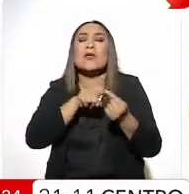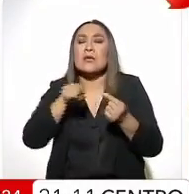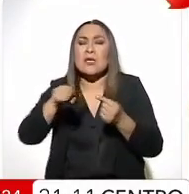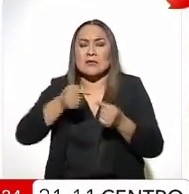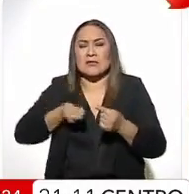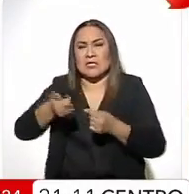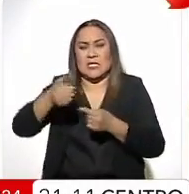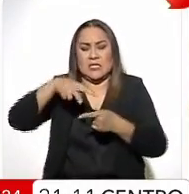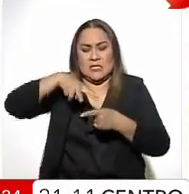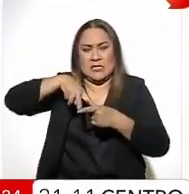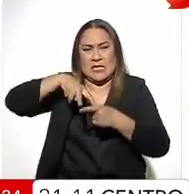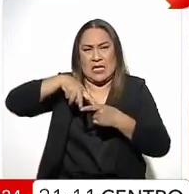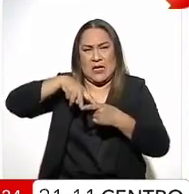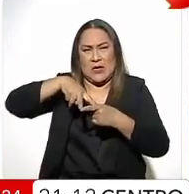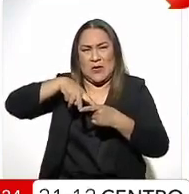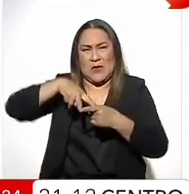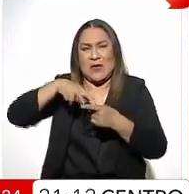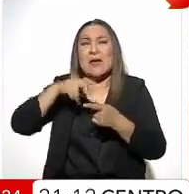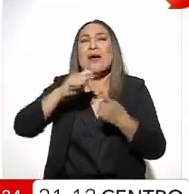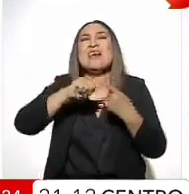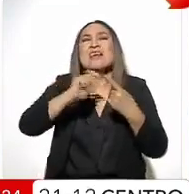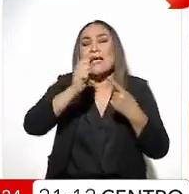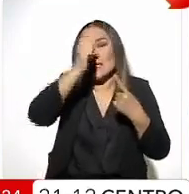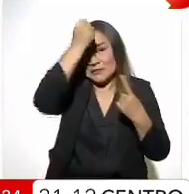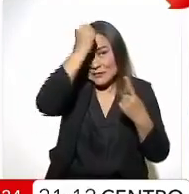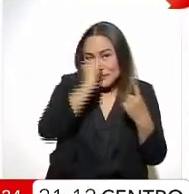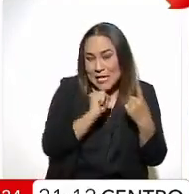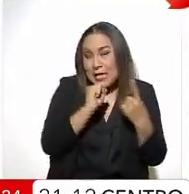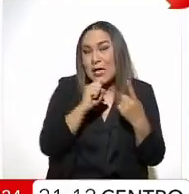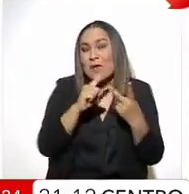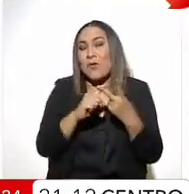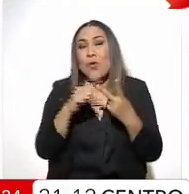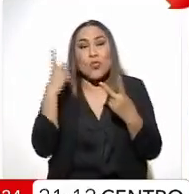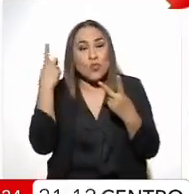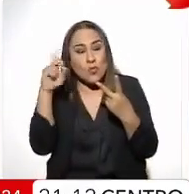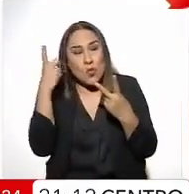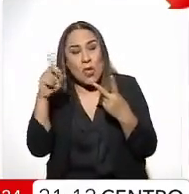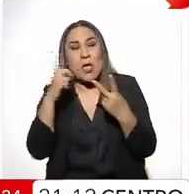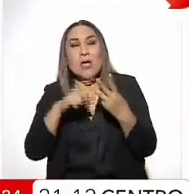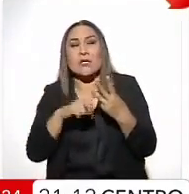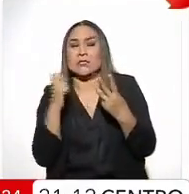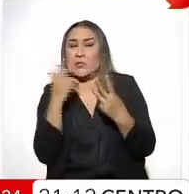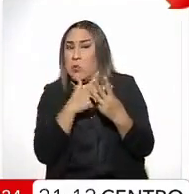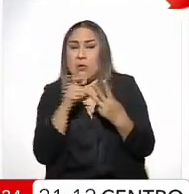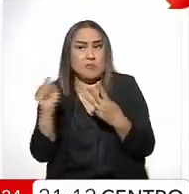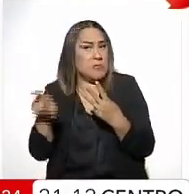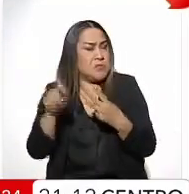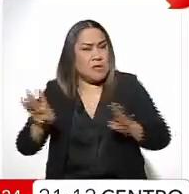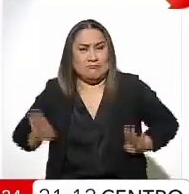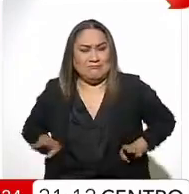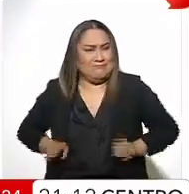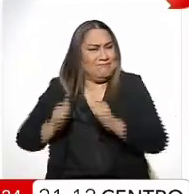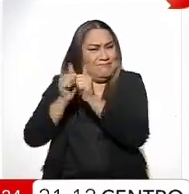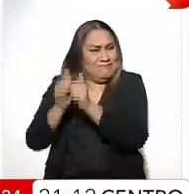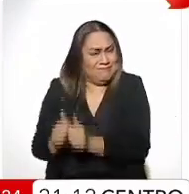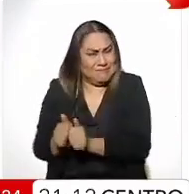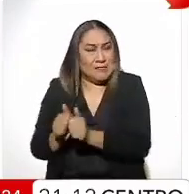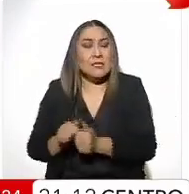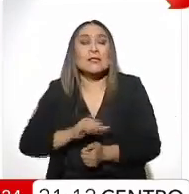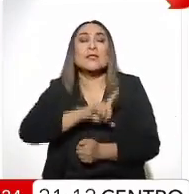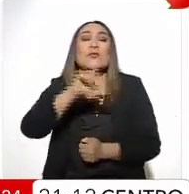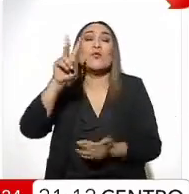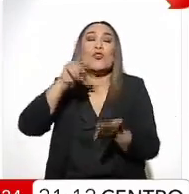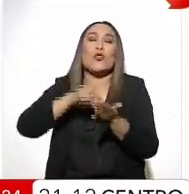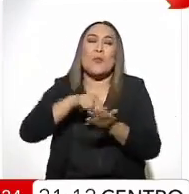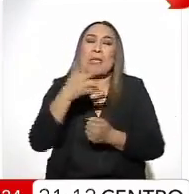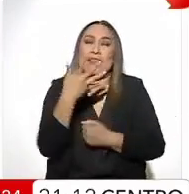Dorado, Sinaloa, Chihuahua, Durango, no salía de allí. Y en 2010